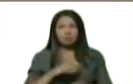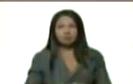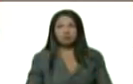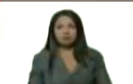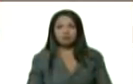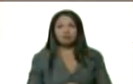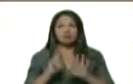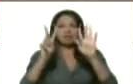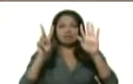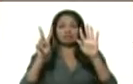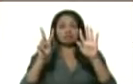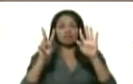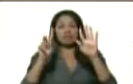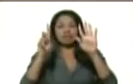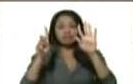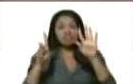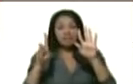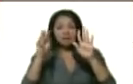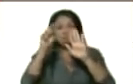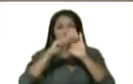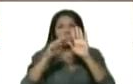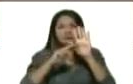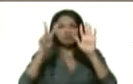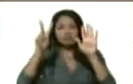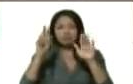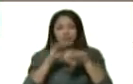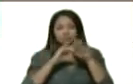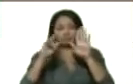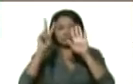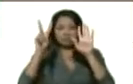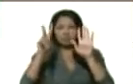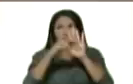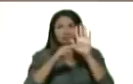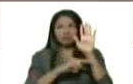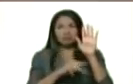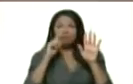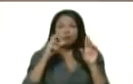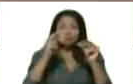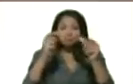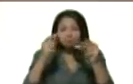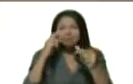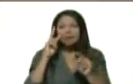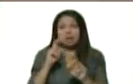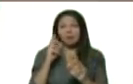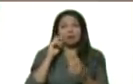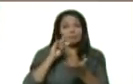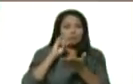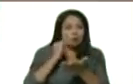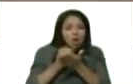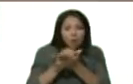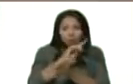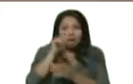Las 6 líneas estratégicas, las 7 líneas estratégicas, era para decir que estaban despiertos.